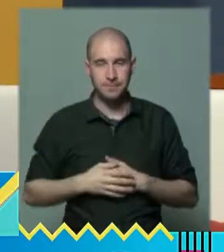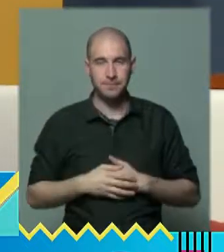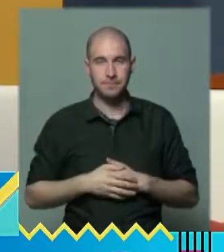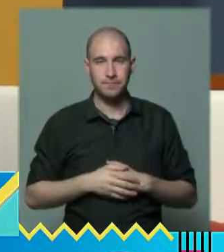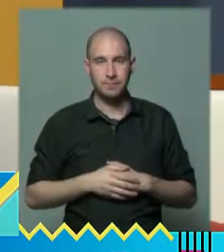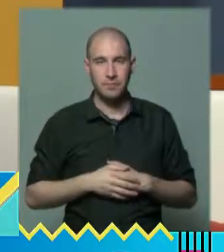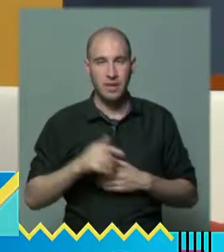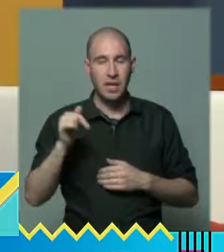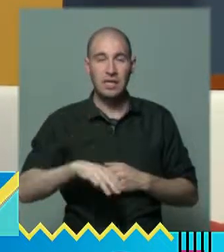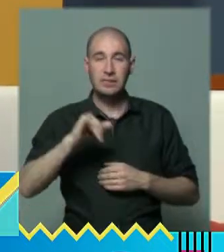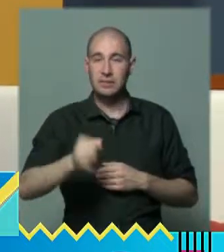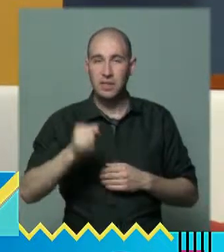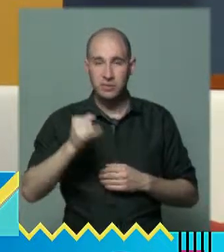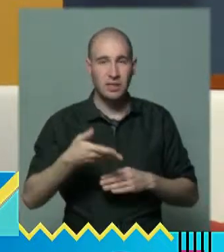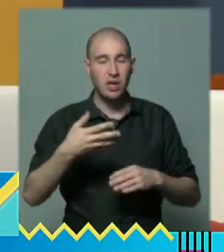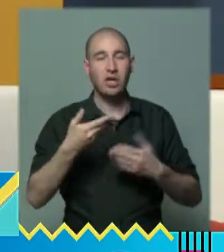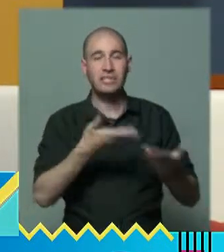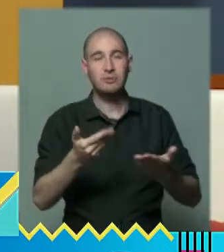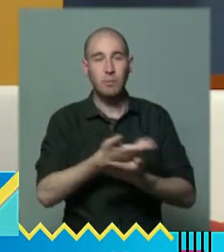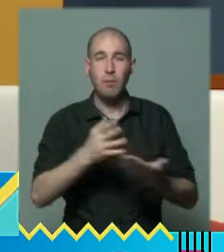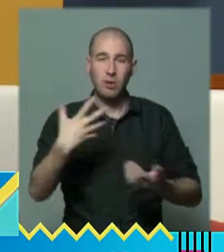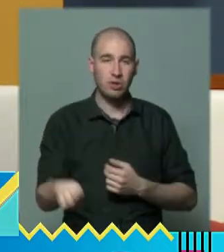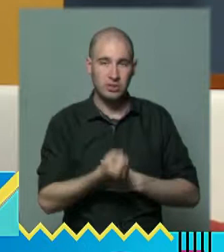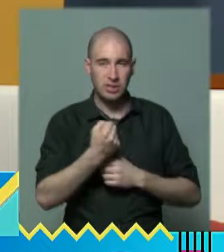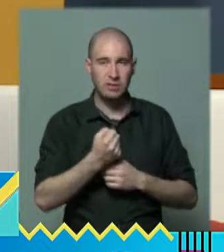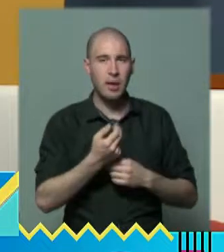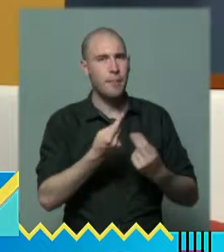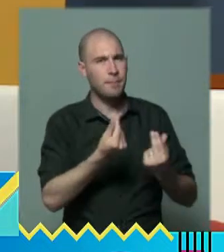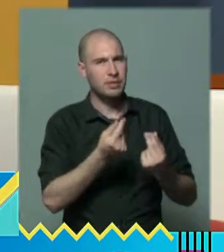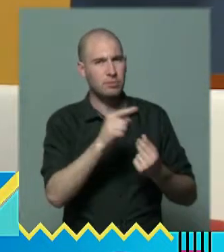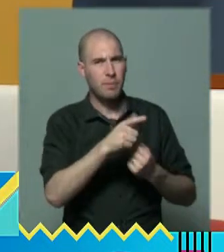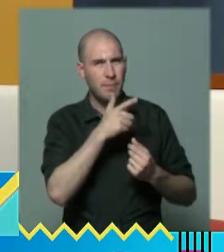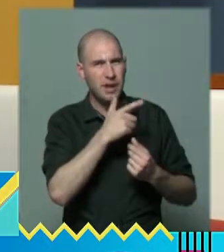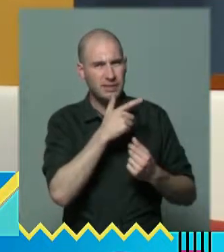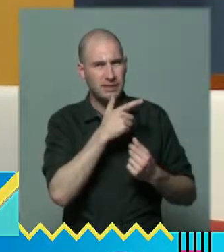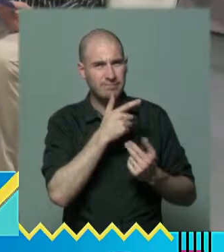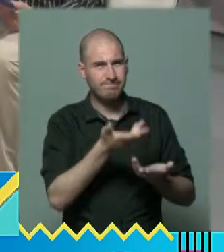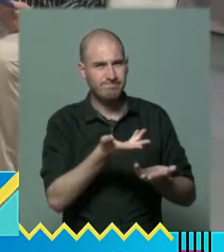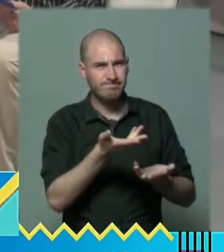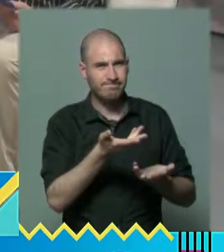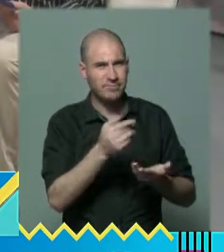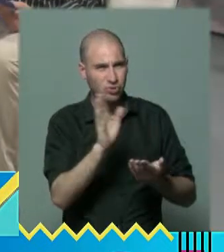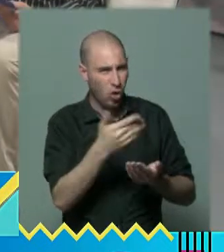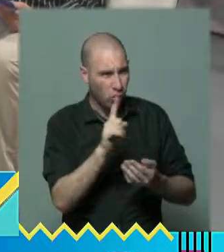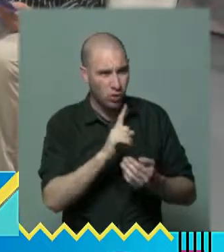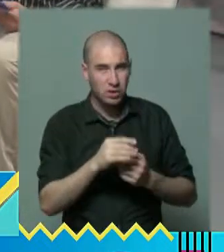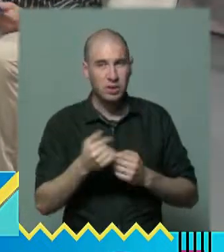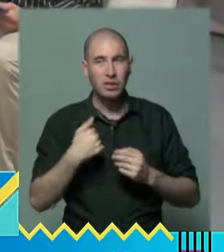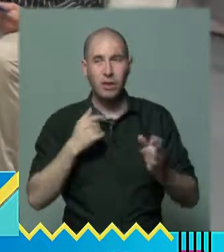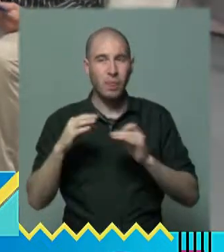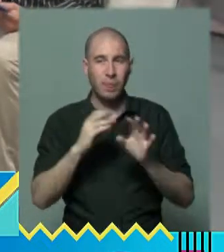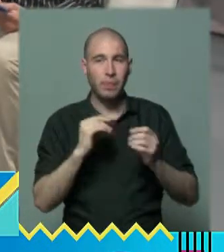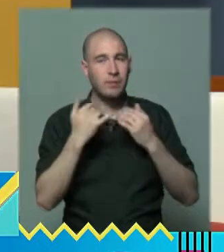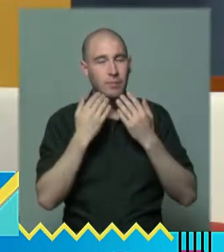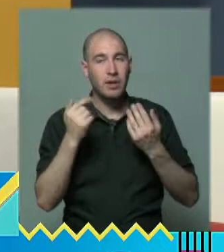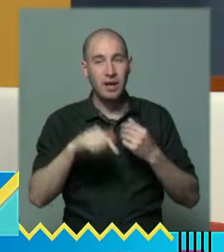tiene necesariamente que acceder a los servicios públicos. ¿Con estos precios usted considera que no? Yo estos precios no los puedo discutir porque realmente